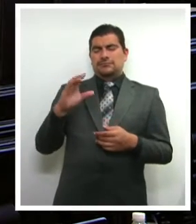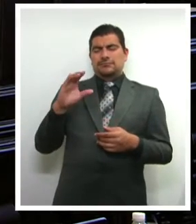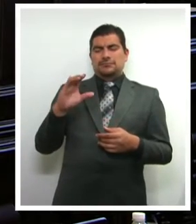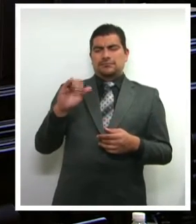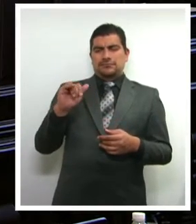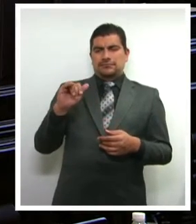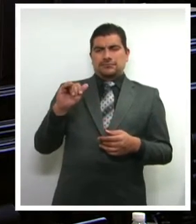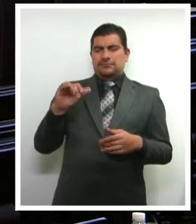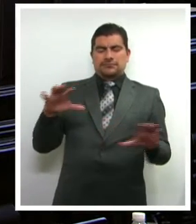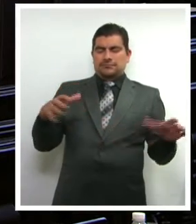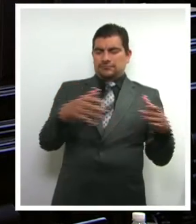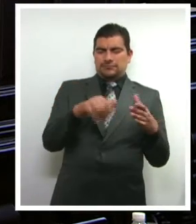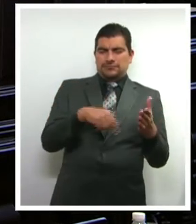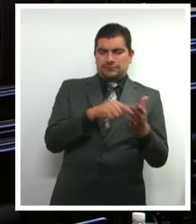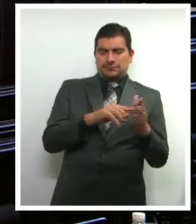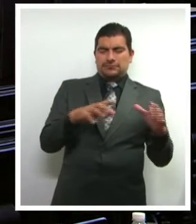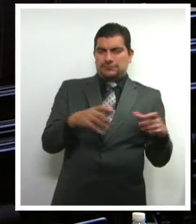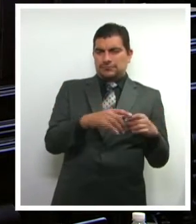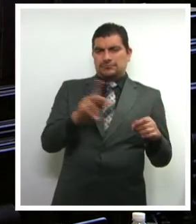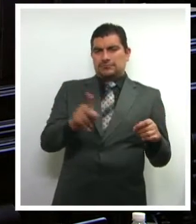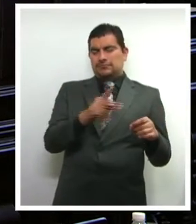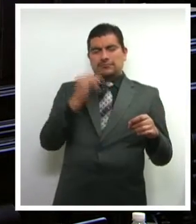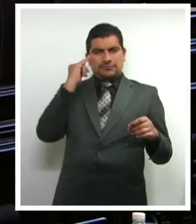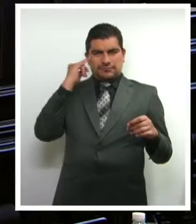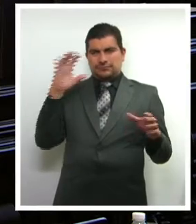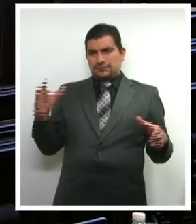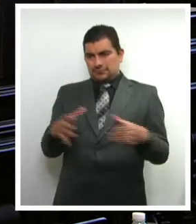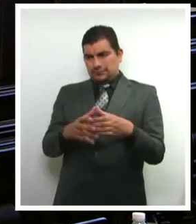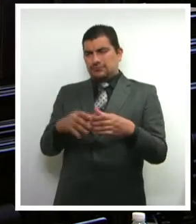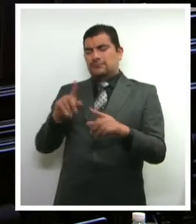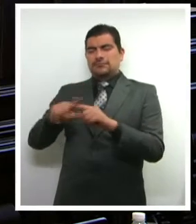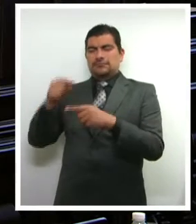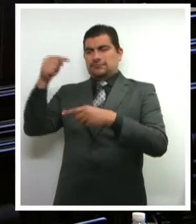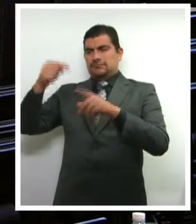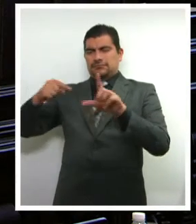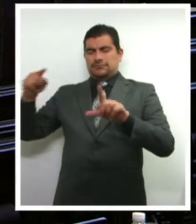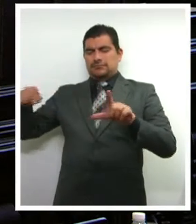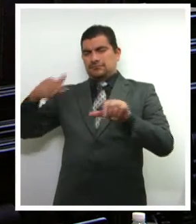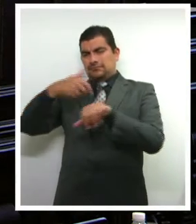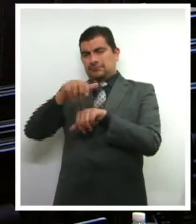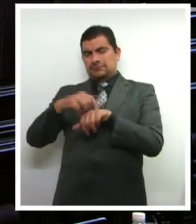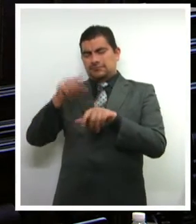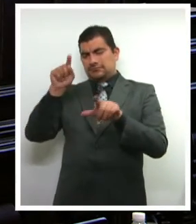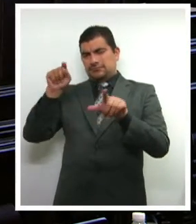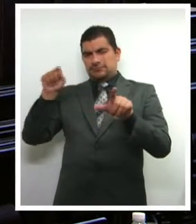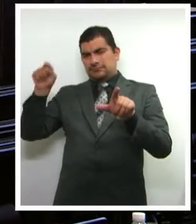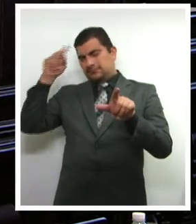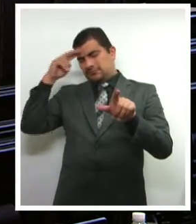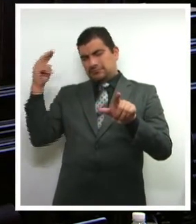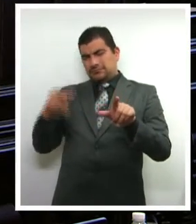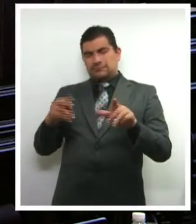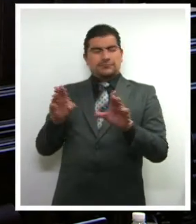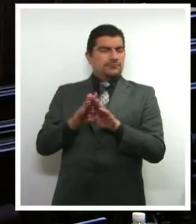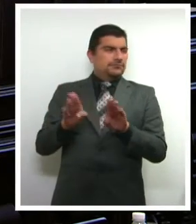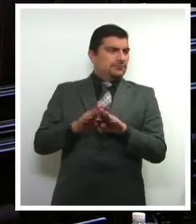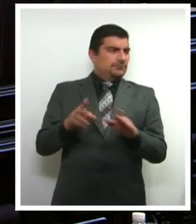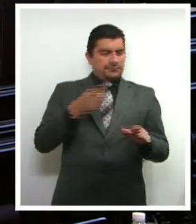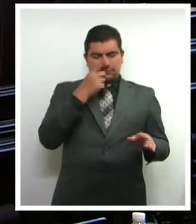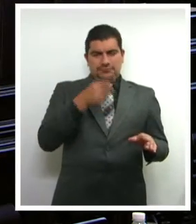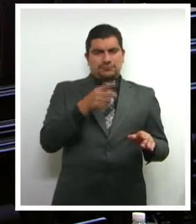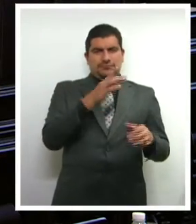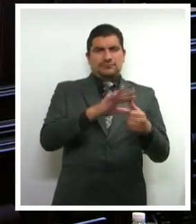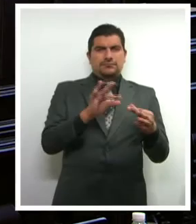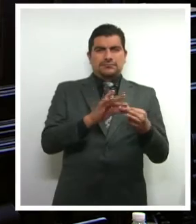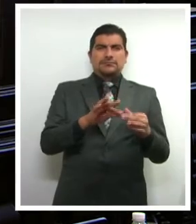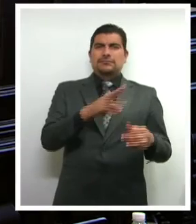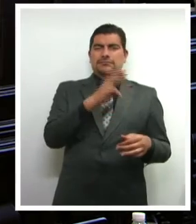de los Pueblos Indígenas, a través del Sistema de Indicadores sobre Población Indígena en México, establece que